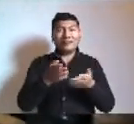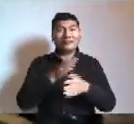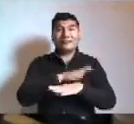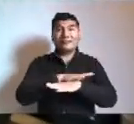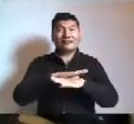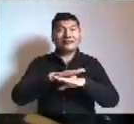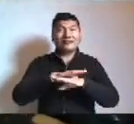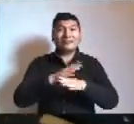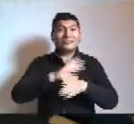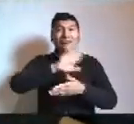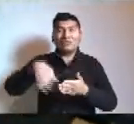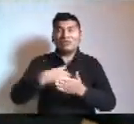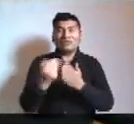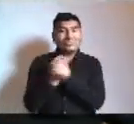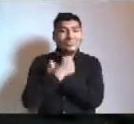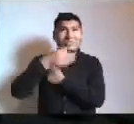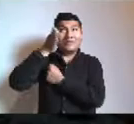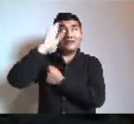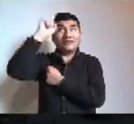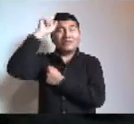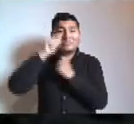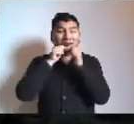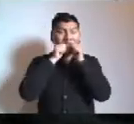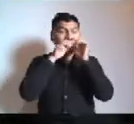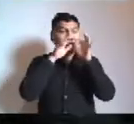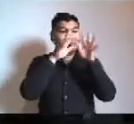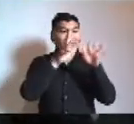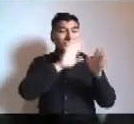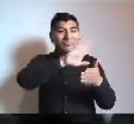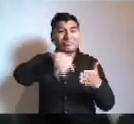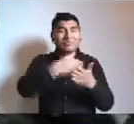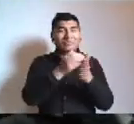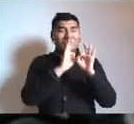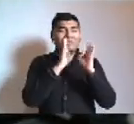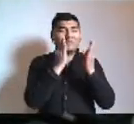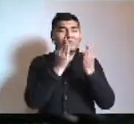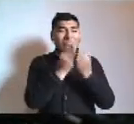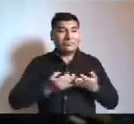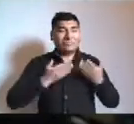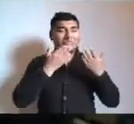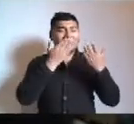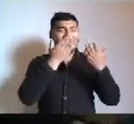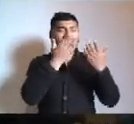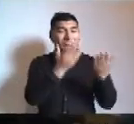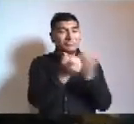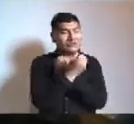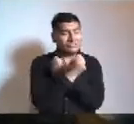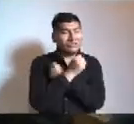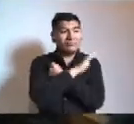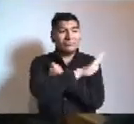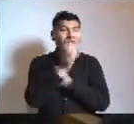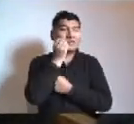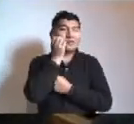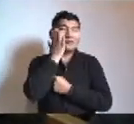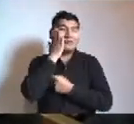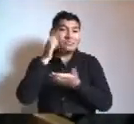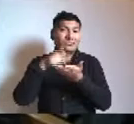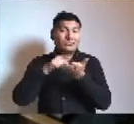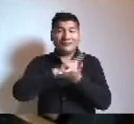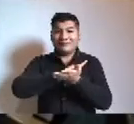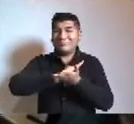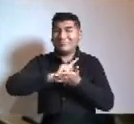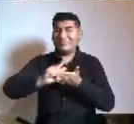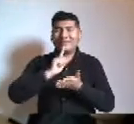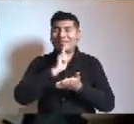de Dios Padre reconforte pues a todas las familias, que el amor reine en sus hogares y que esta semana sea para todos ustedes